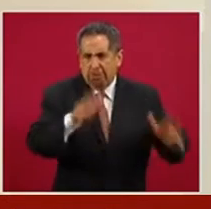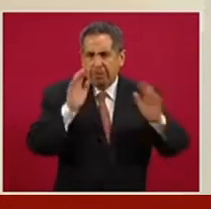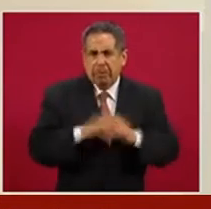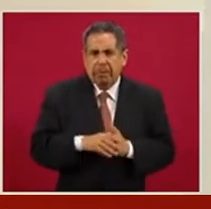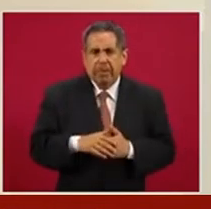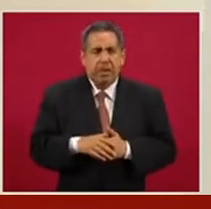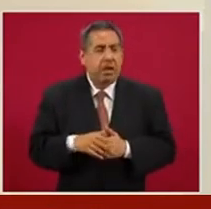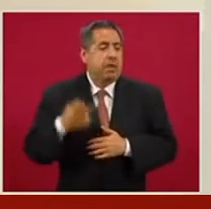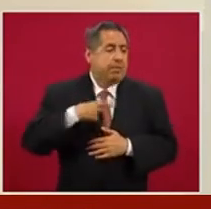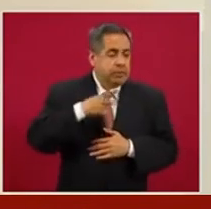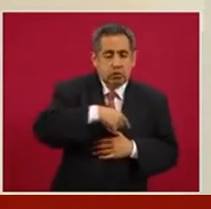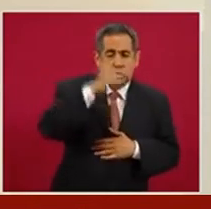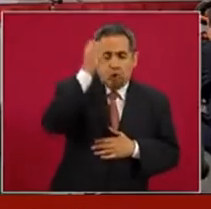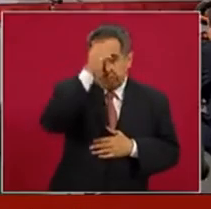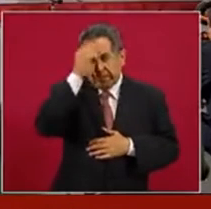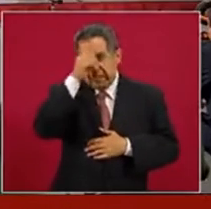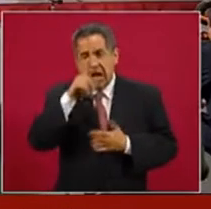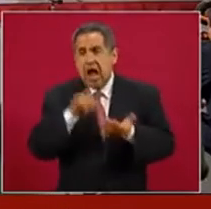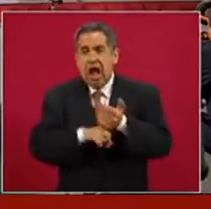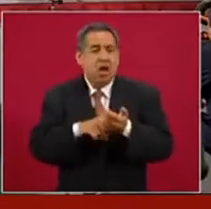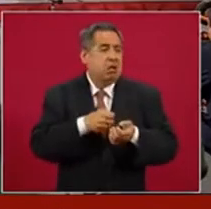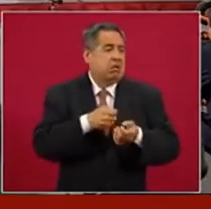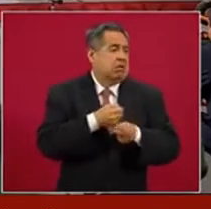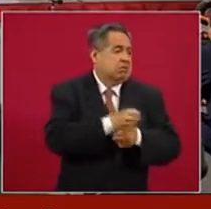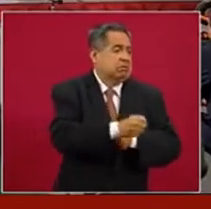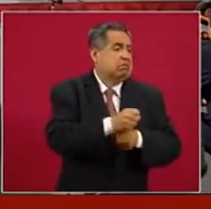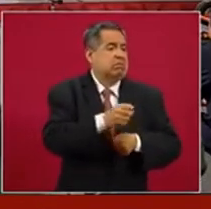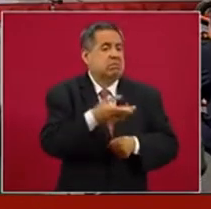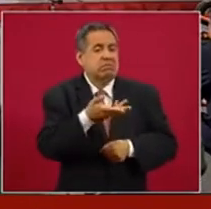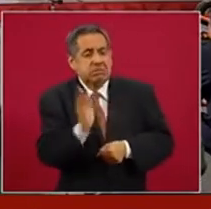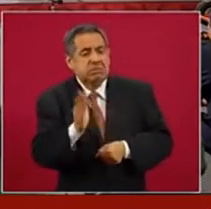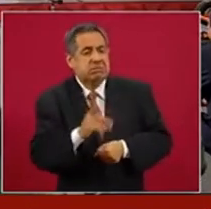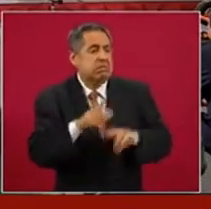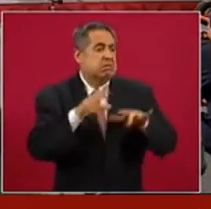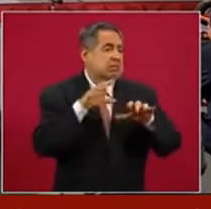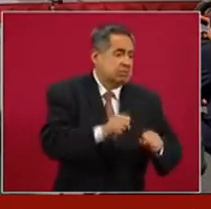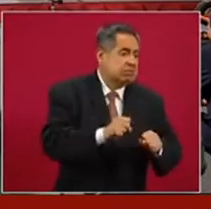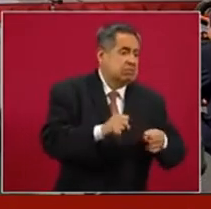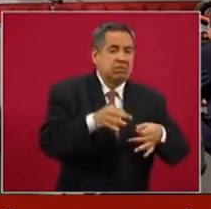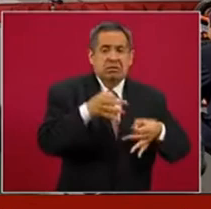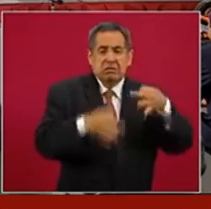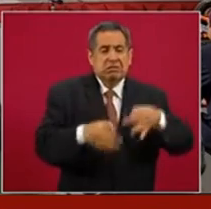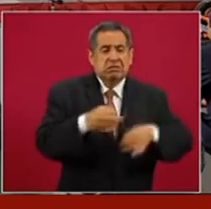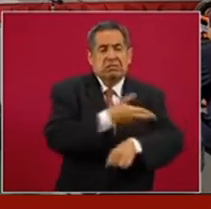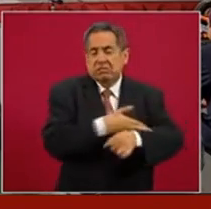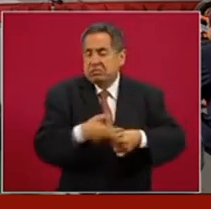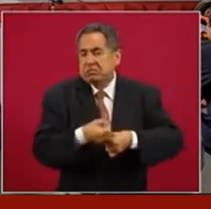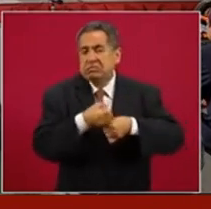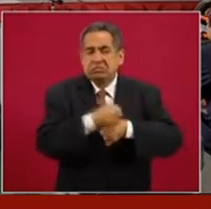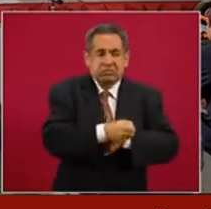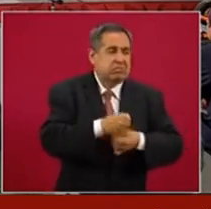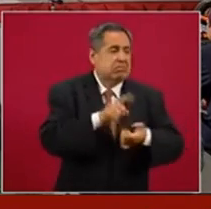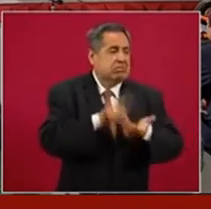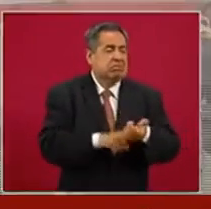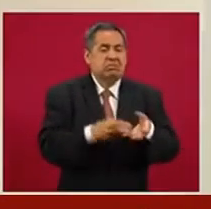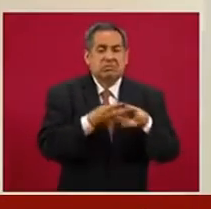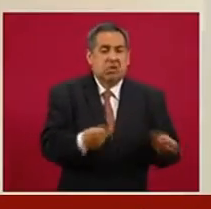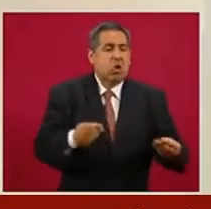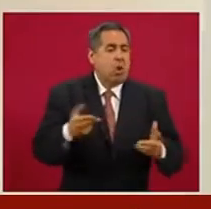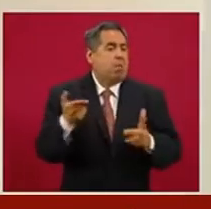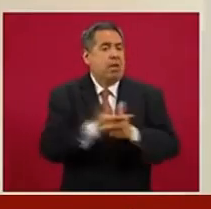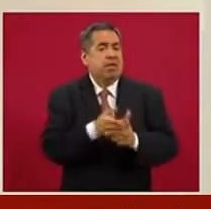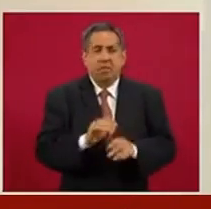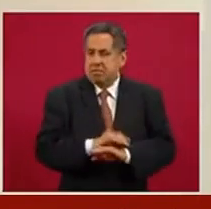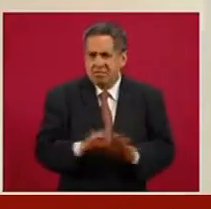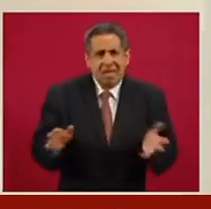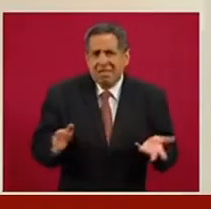u opinador ha sido hostigado, despedido, detenido, procesado, torturado, desaparecido o asesinado